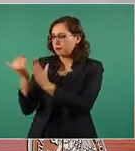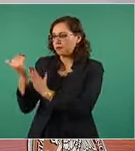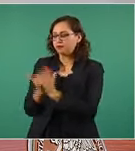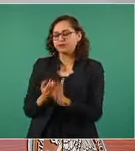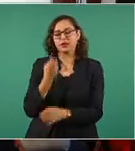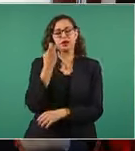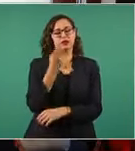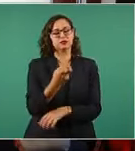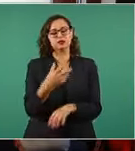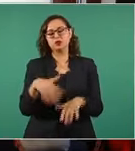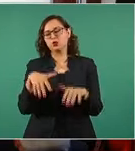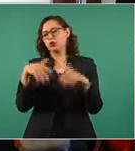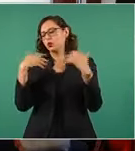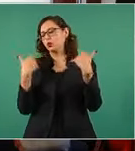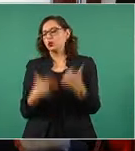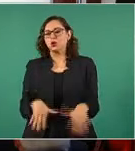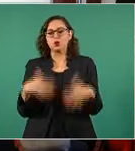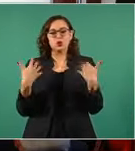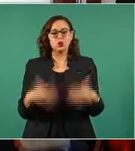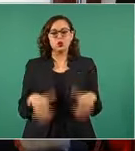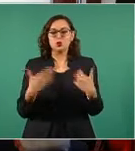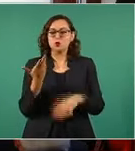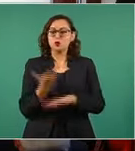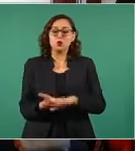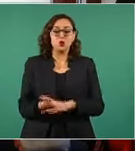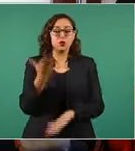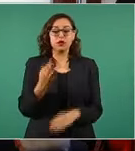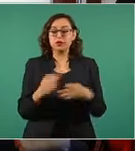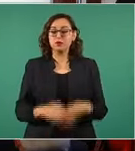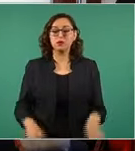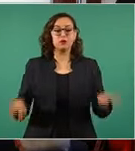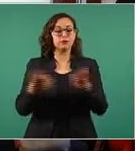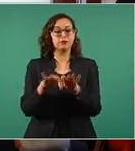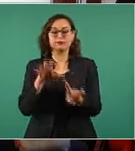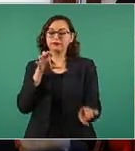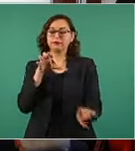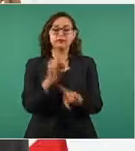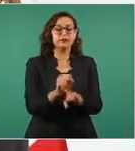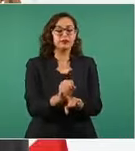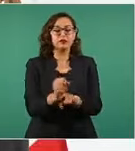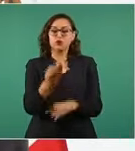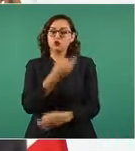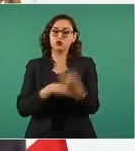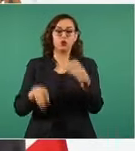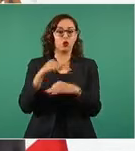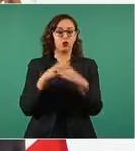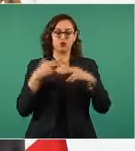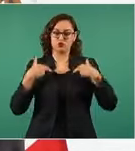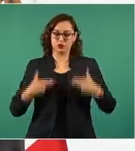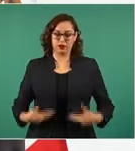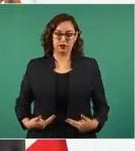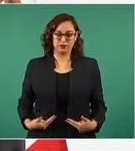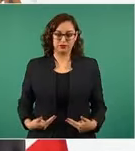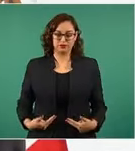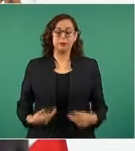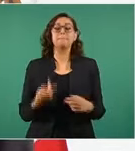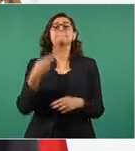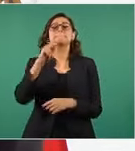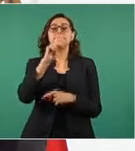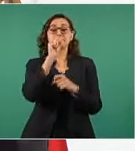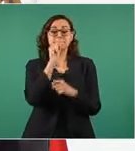muy importante, pero también un indicador para